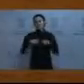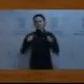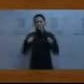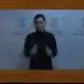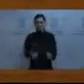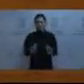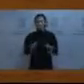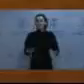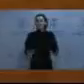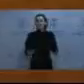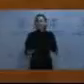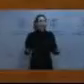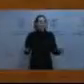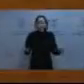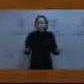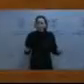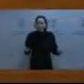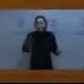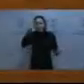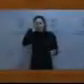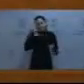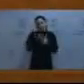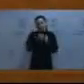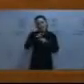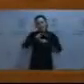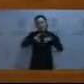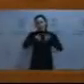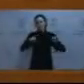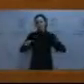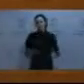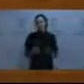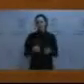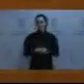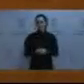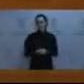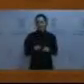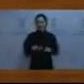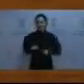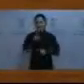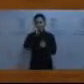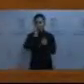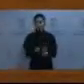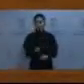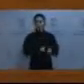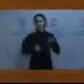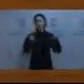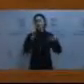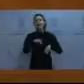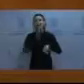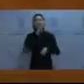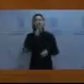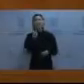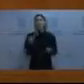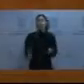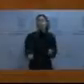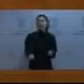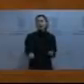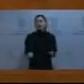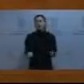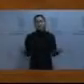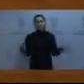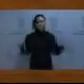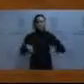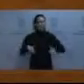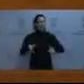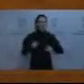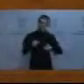pasa? Que esto es un BIC. La tutela efectiva es evidente que es el Principado de Asturias, y aquí ya no es un problema de presupuesto. Ustedes a veces vienen aquí y dicen, es que no tenemos dinero. Aquí ya va